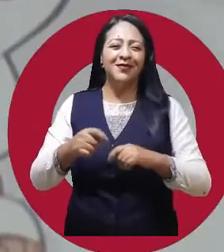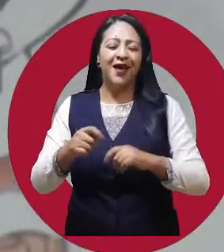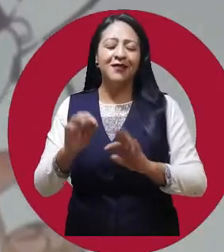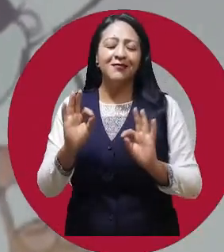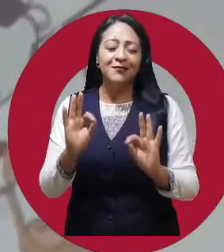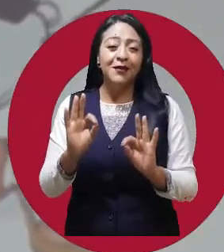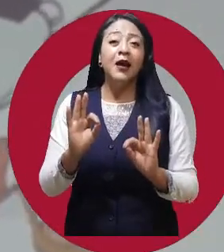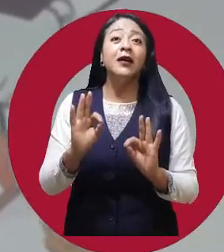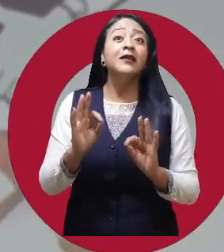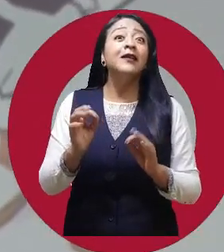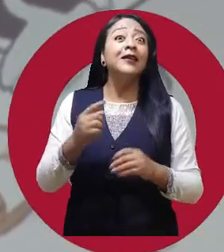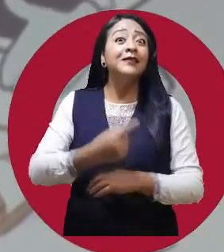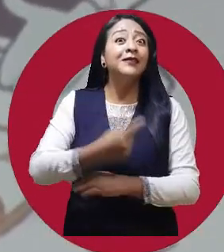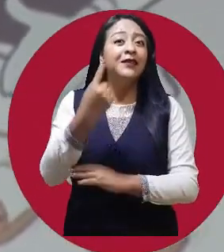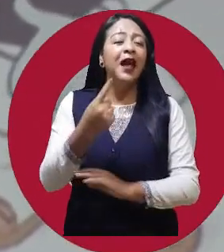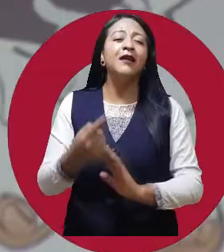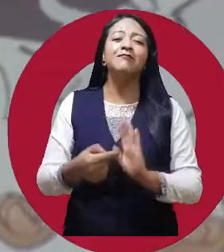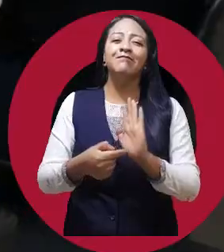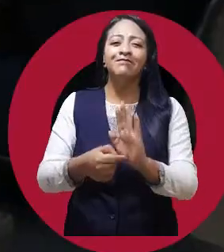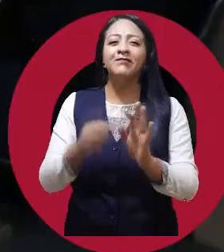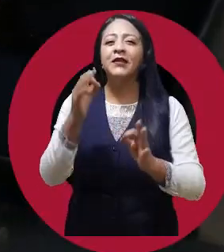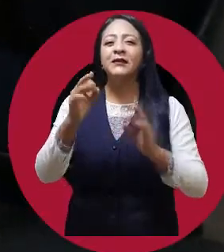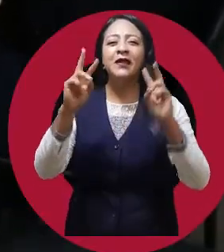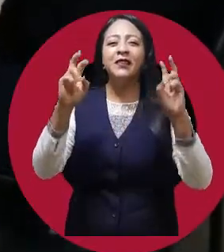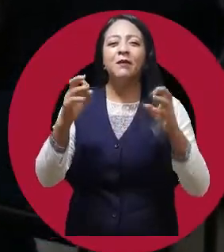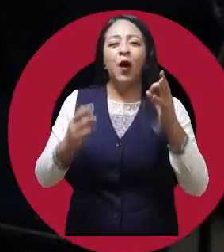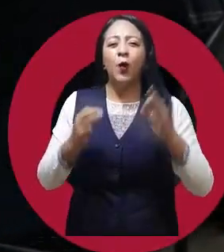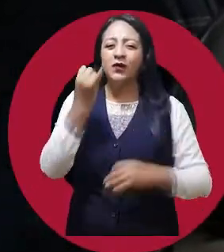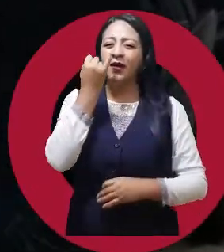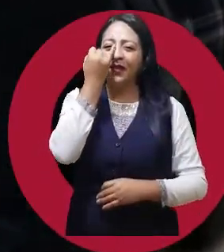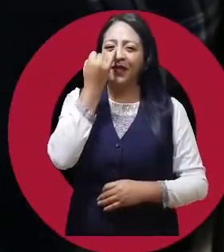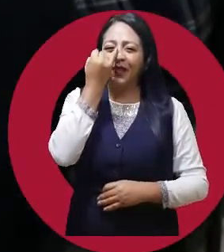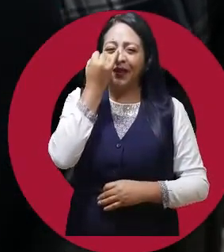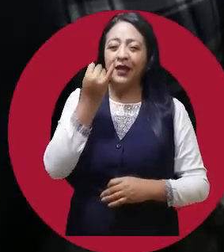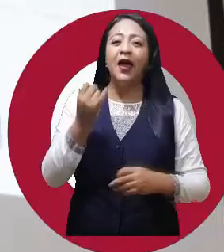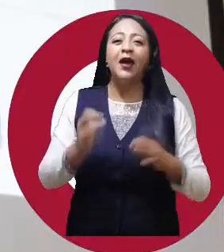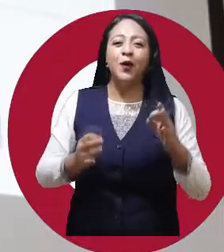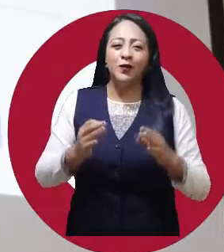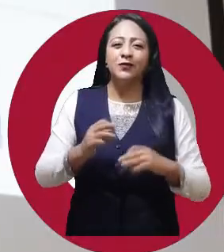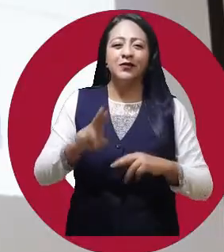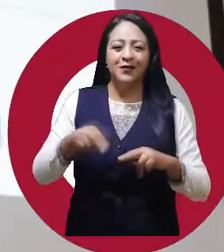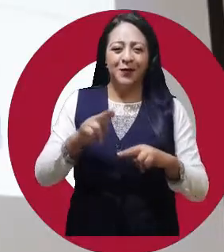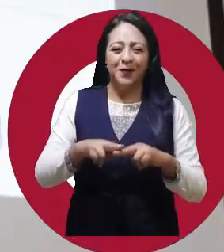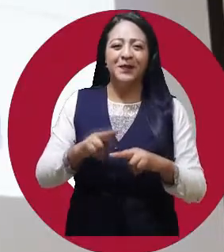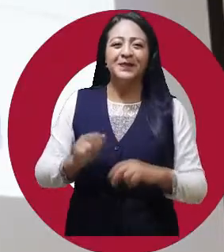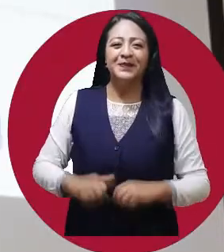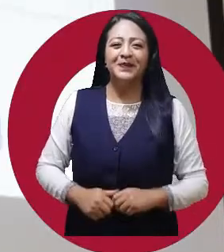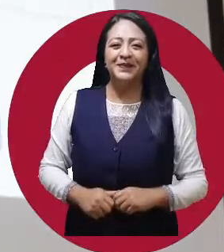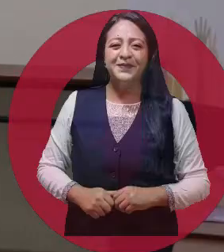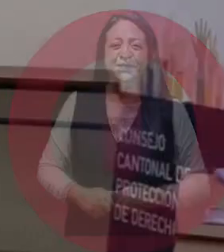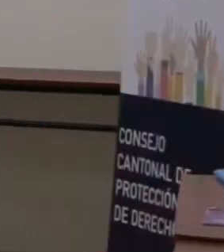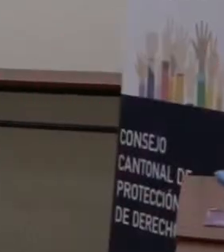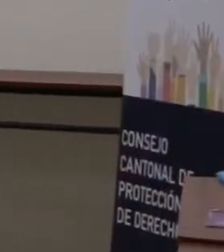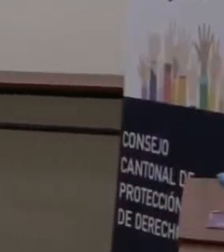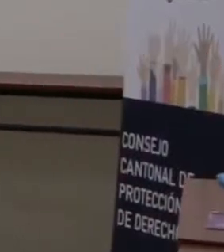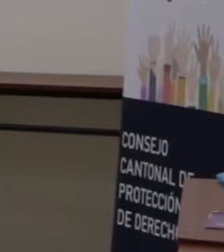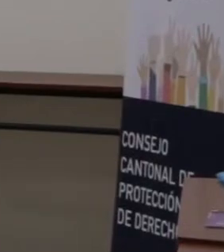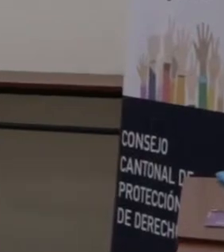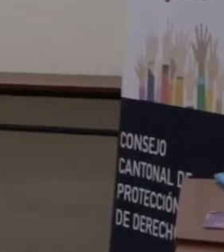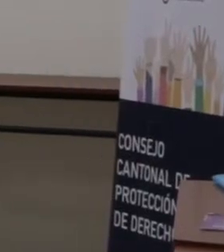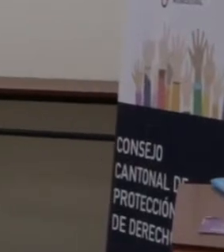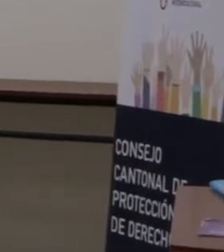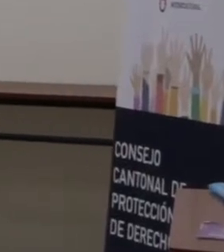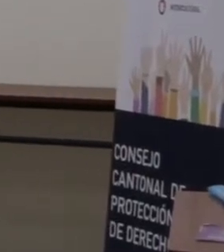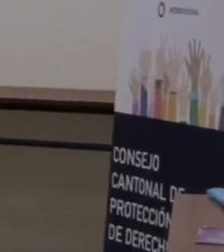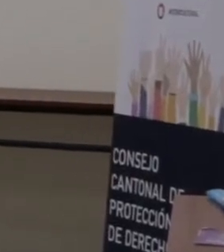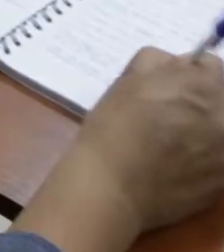taller y en este día se impartirá el tema de justicia indígena y justicia ordinaria. Gustavo Alfredo Jacome Taripa Yocupi,